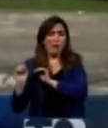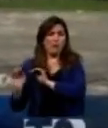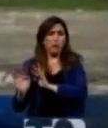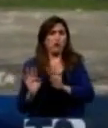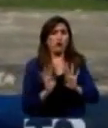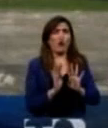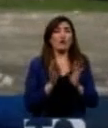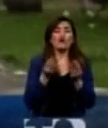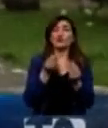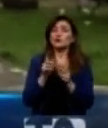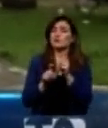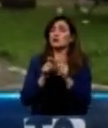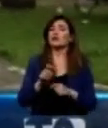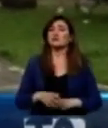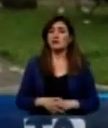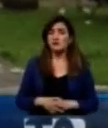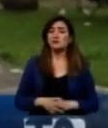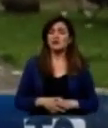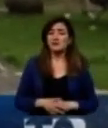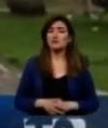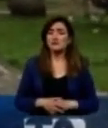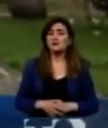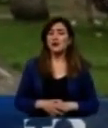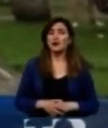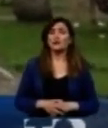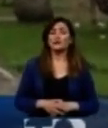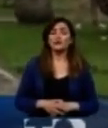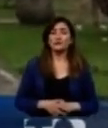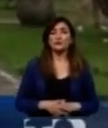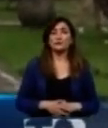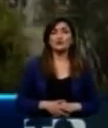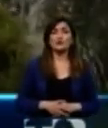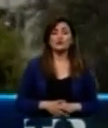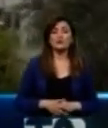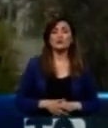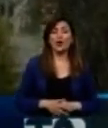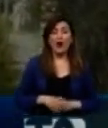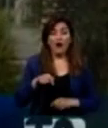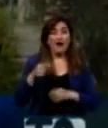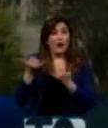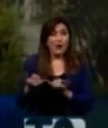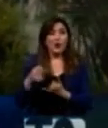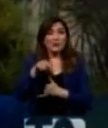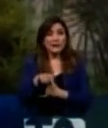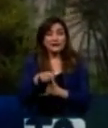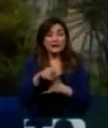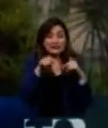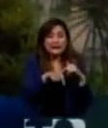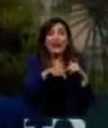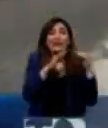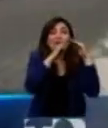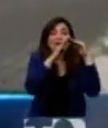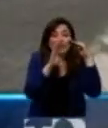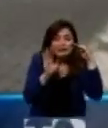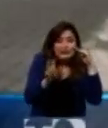Más de un centenar de personas se han desplazado a San Lorenzo desde comunidades como Mataje y El Pan. Por el momento se los ha albergado en la iglesia